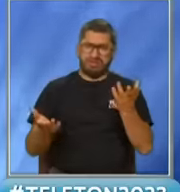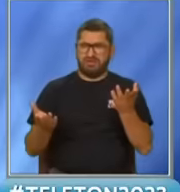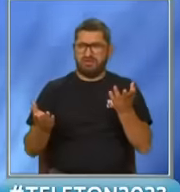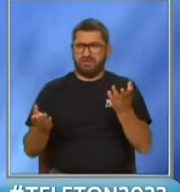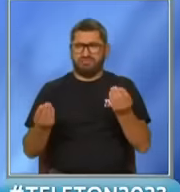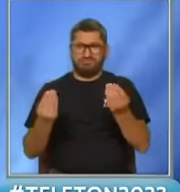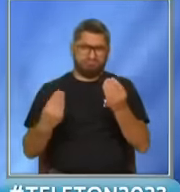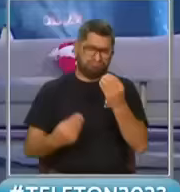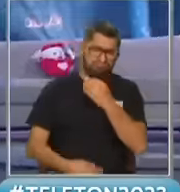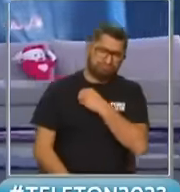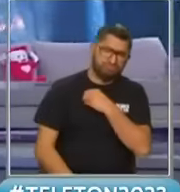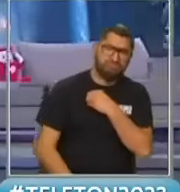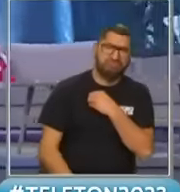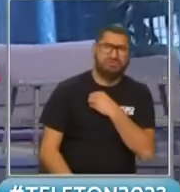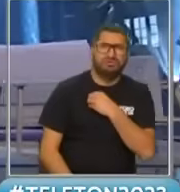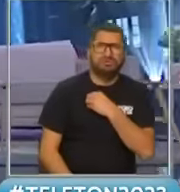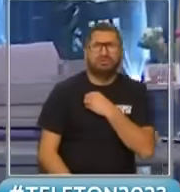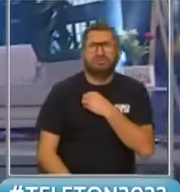Pastelito de chile.